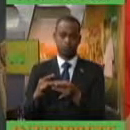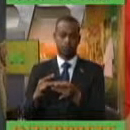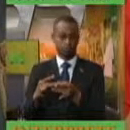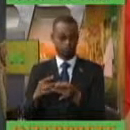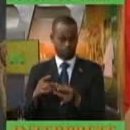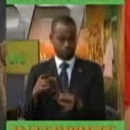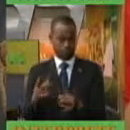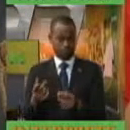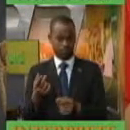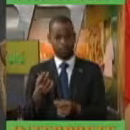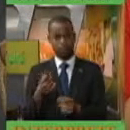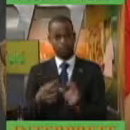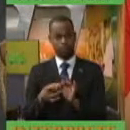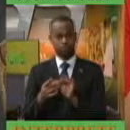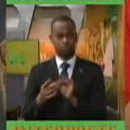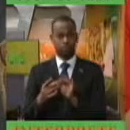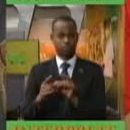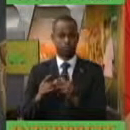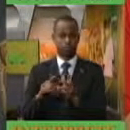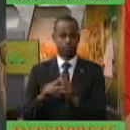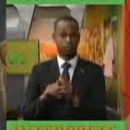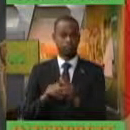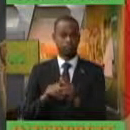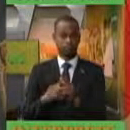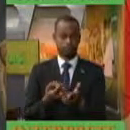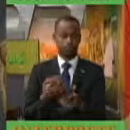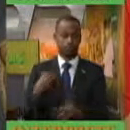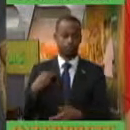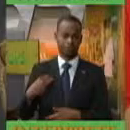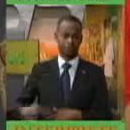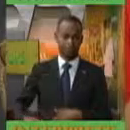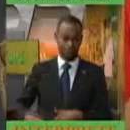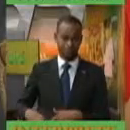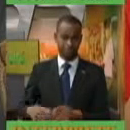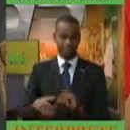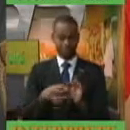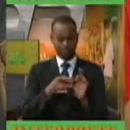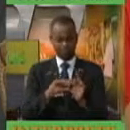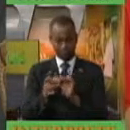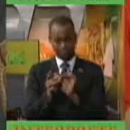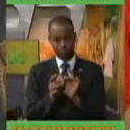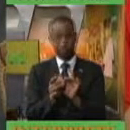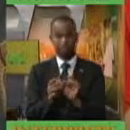él, que empezó, claro, el licenciado Magino Corporán, y que